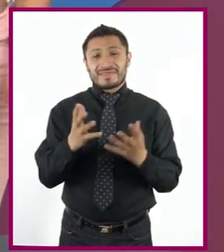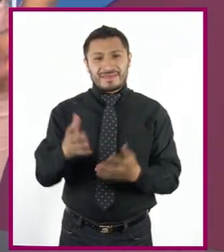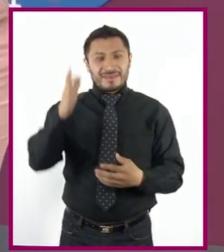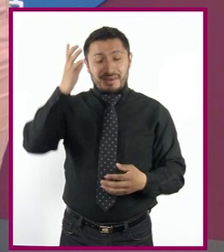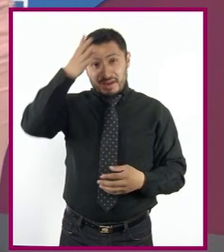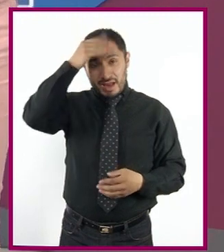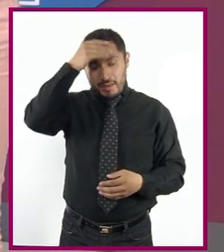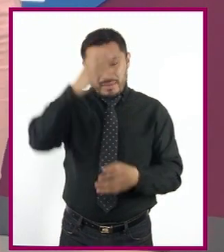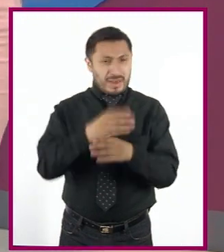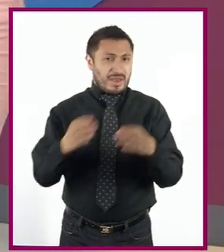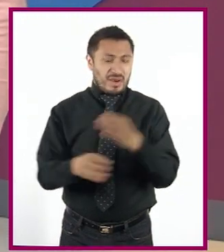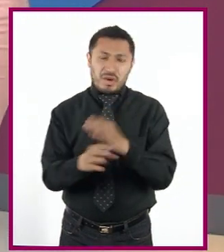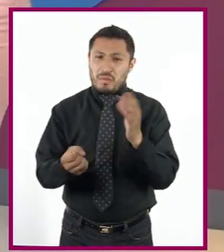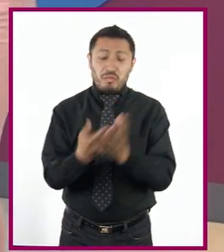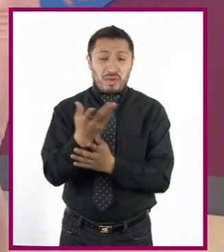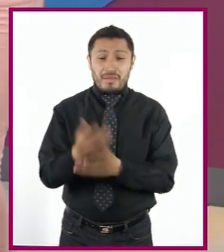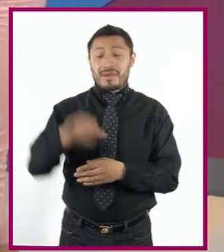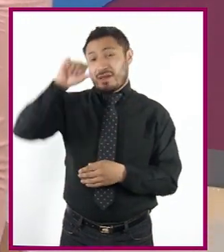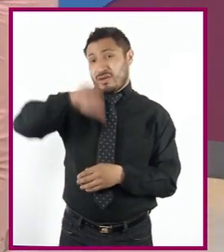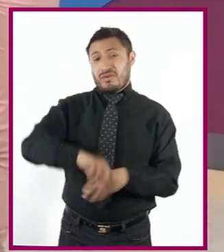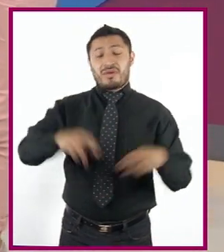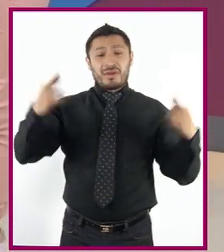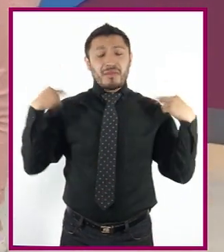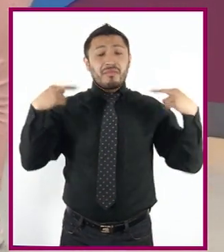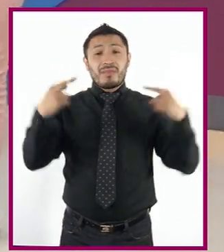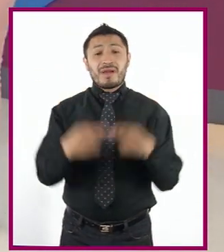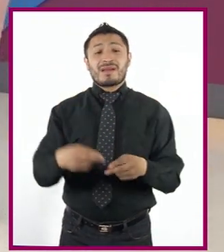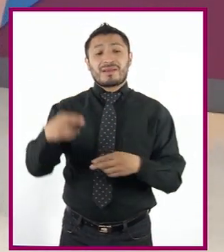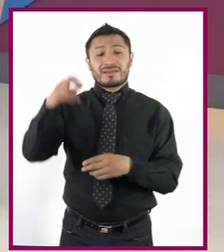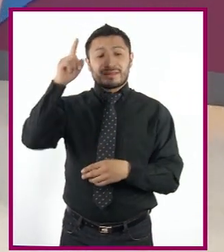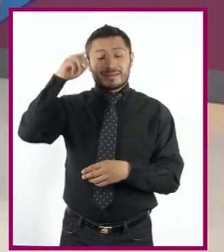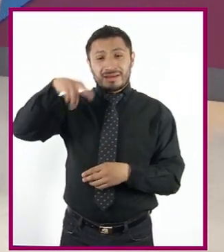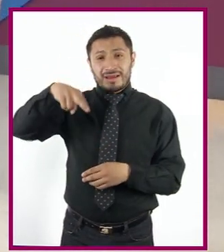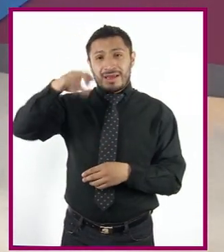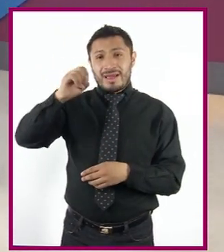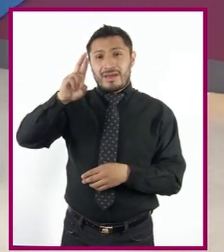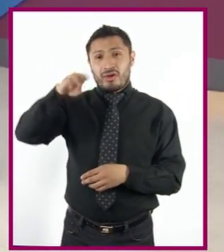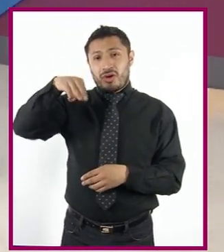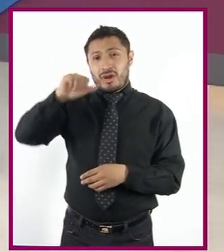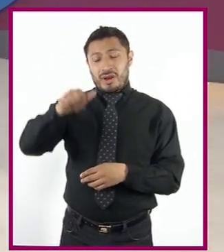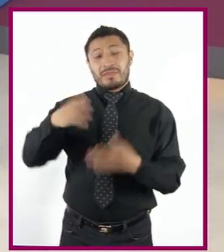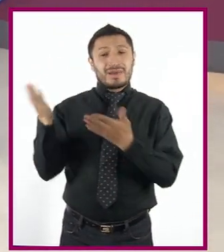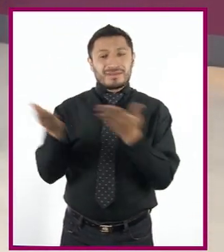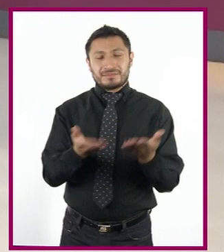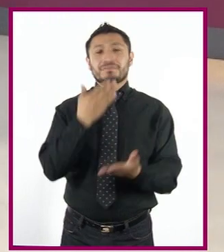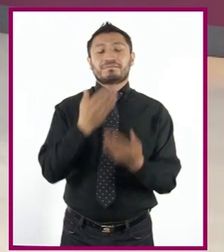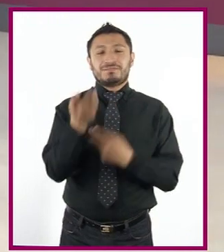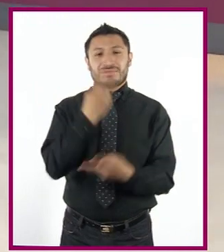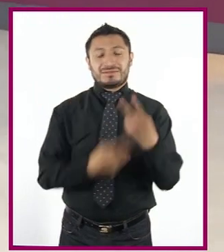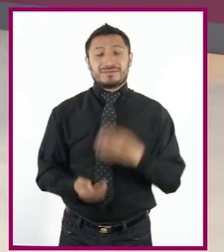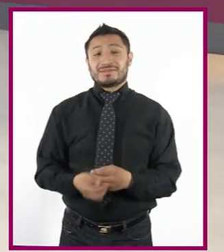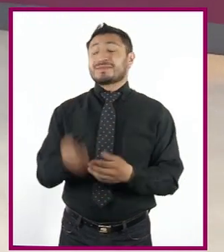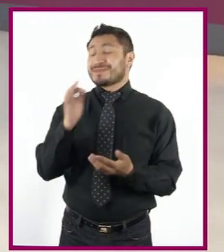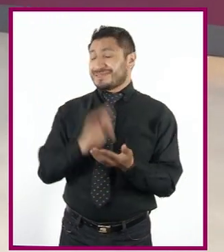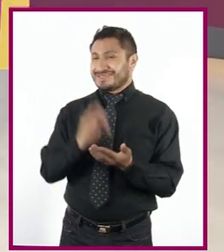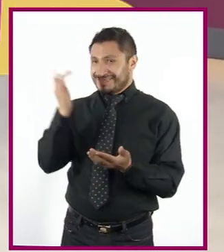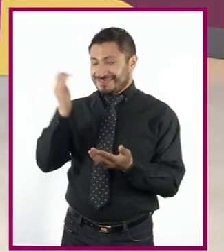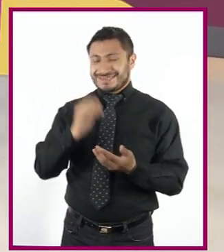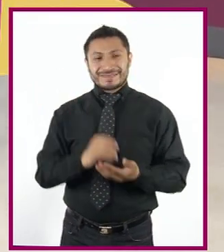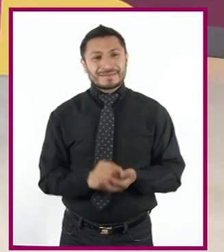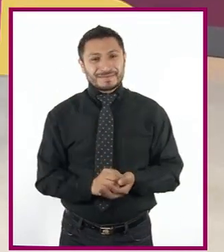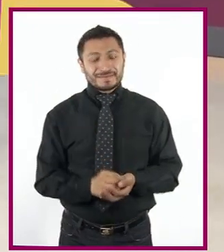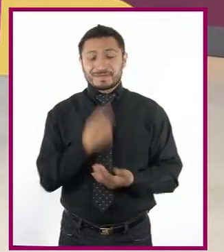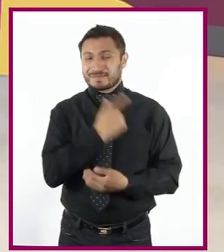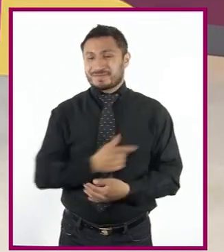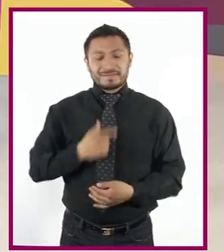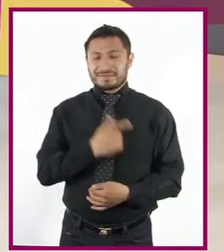nuevas. Está con nosotros la profesora Norma Estela Leiva Sánchez. Bienvenida, profesora. Gracias, Nadia. Es